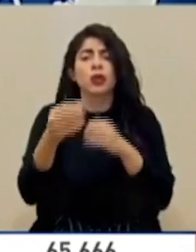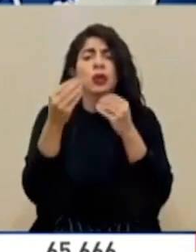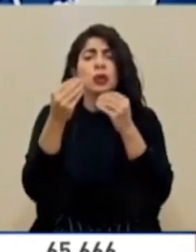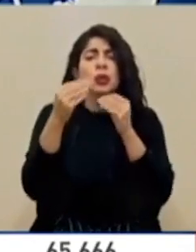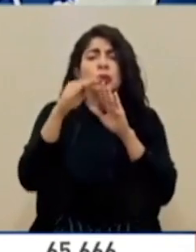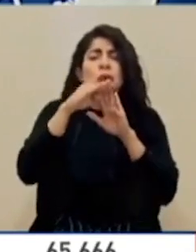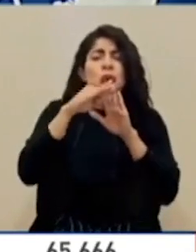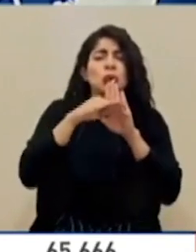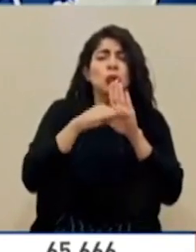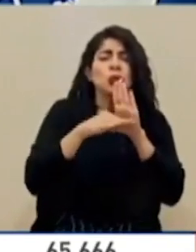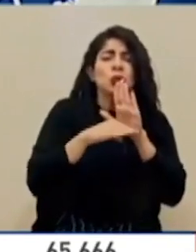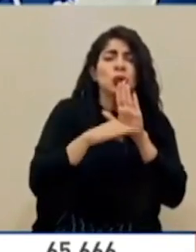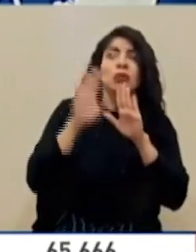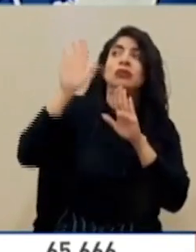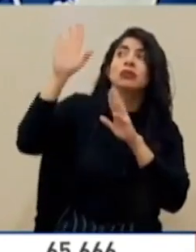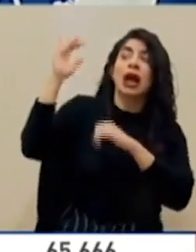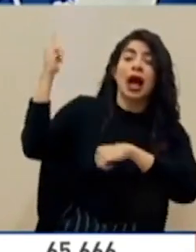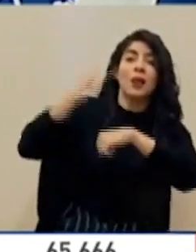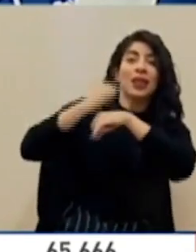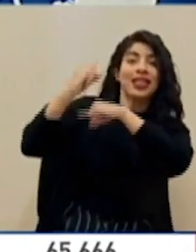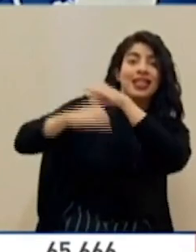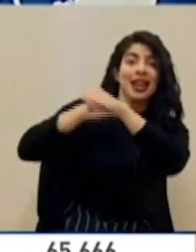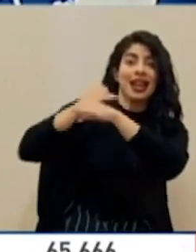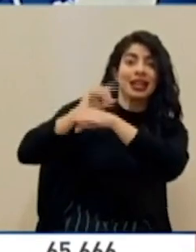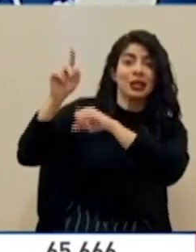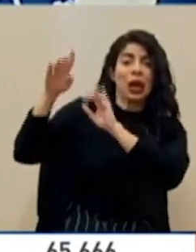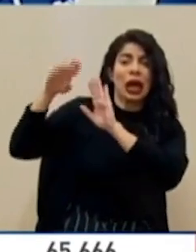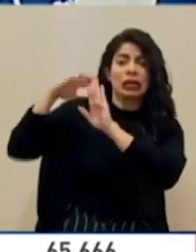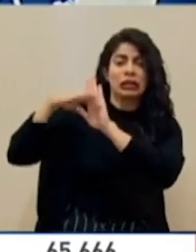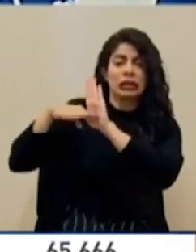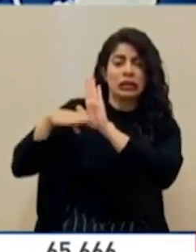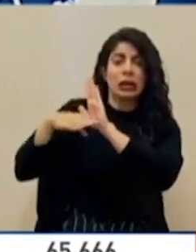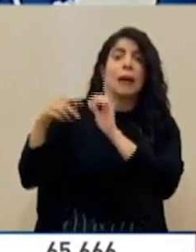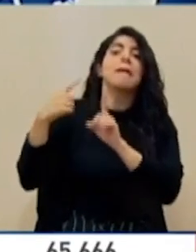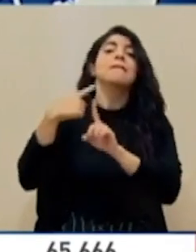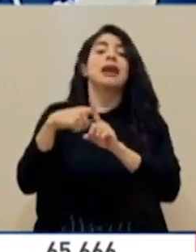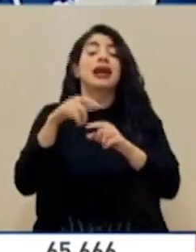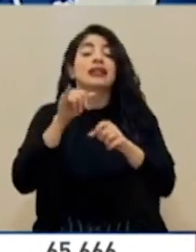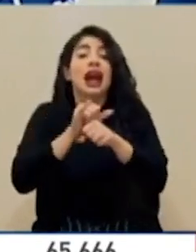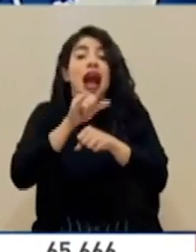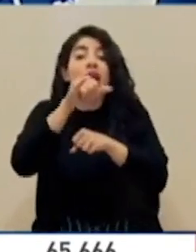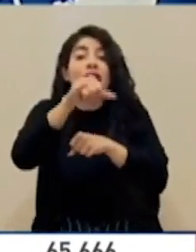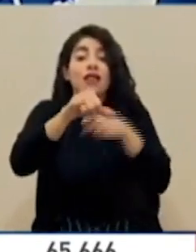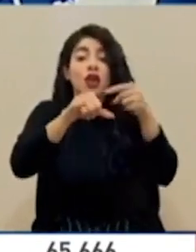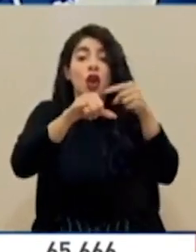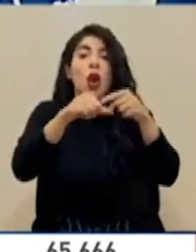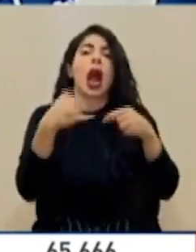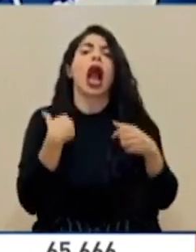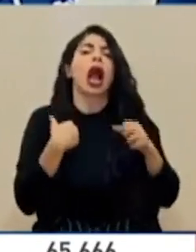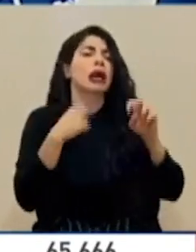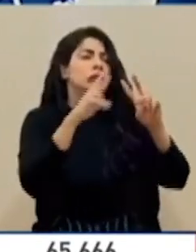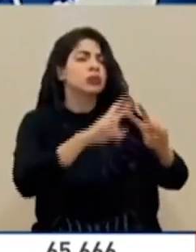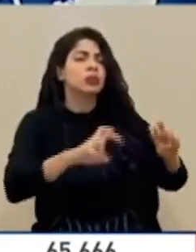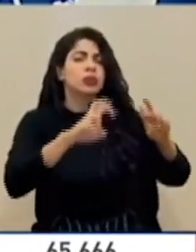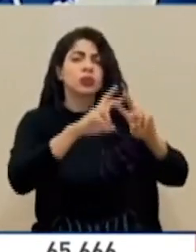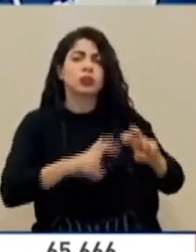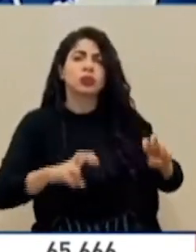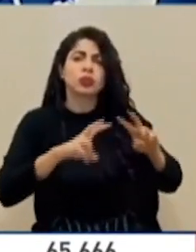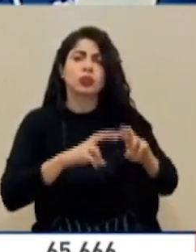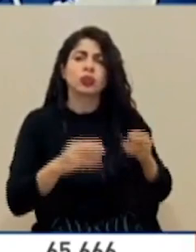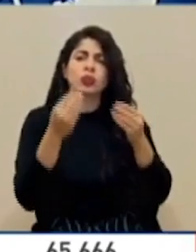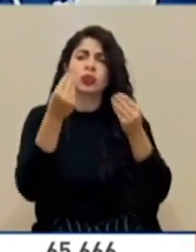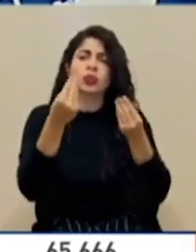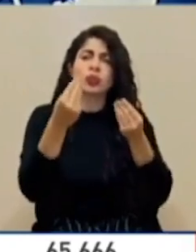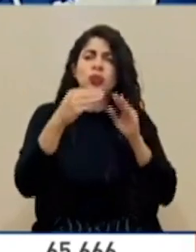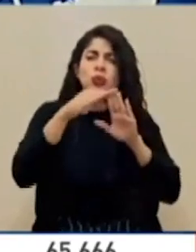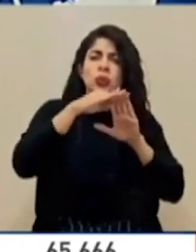protocolos, tanto en aeropuertos internacionales como en los propios aviones, que han tomado un sinnúmero de medidas